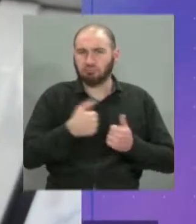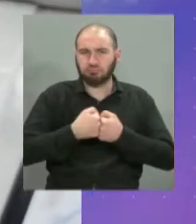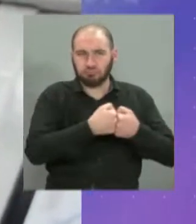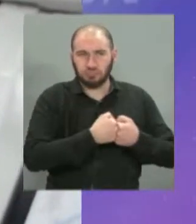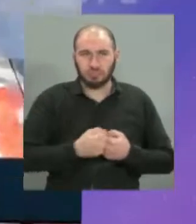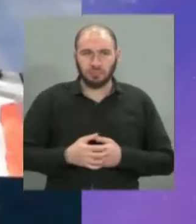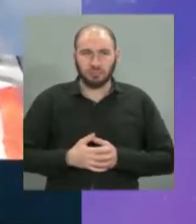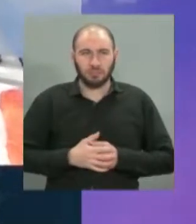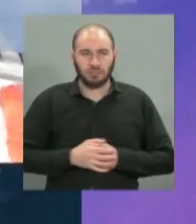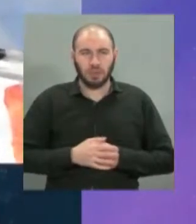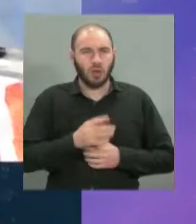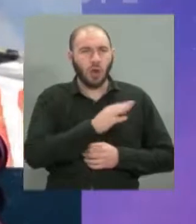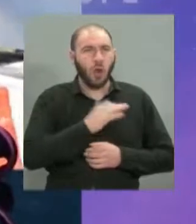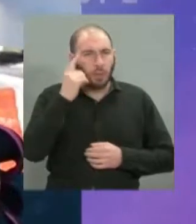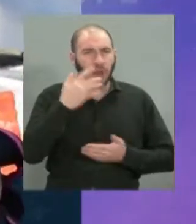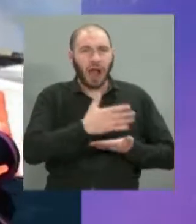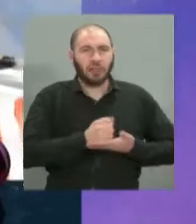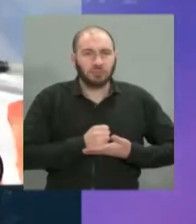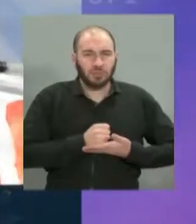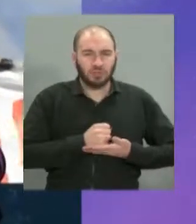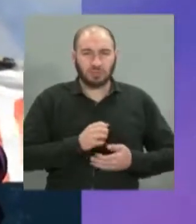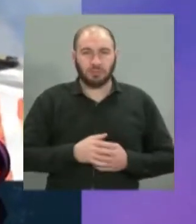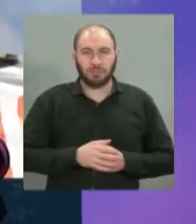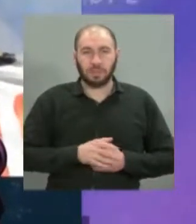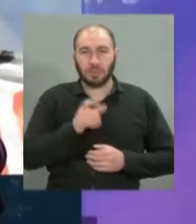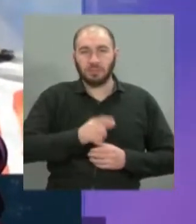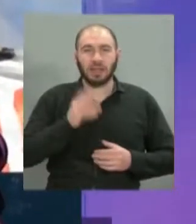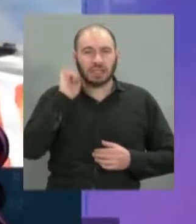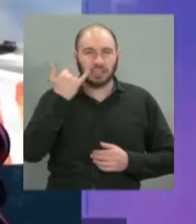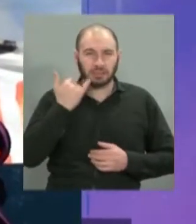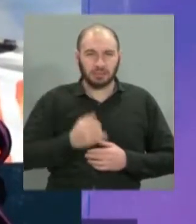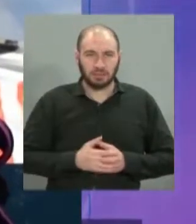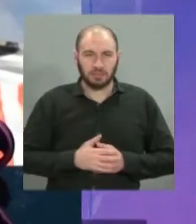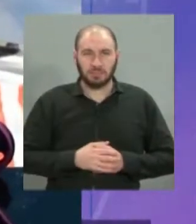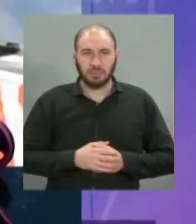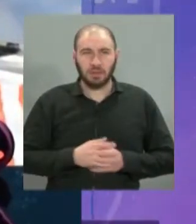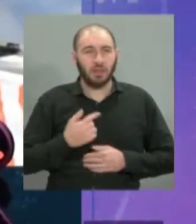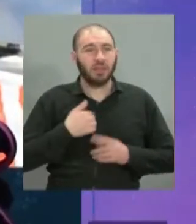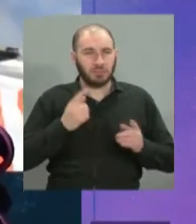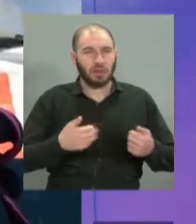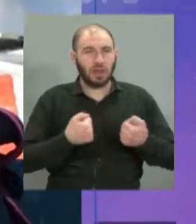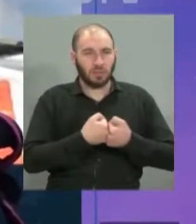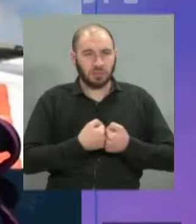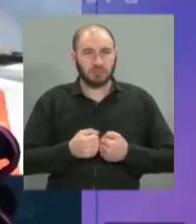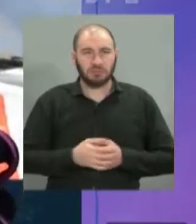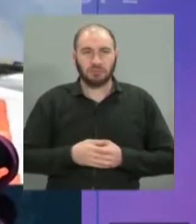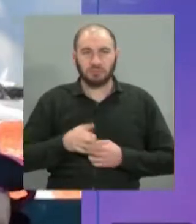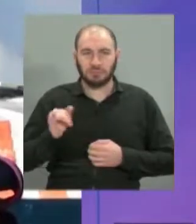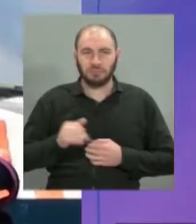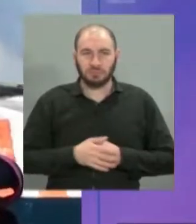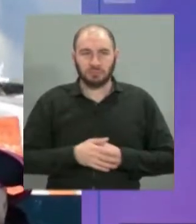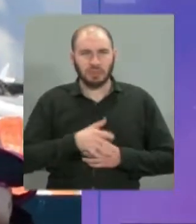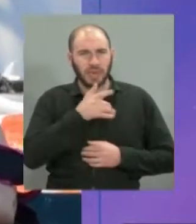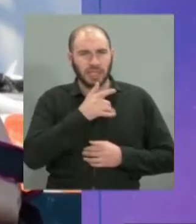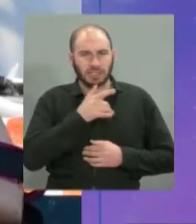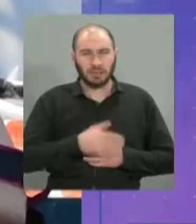¿Qué piensan de la adopción de las parejas gay? Yo también estoy de acuerdo, Yo